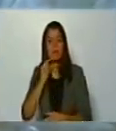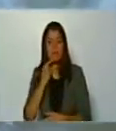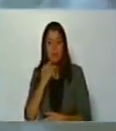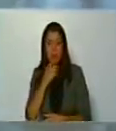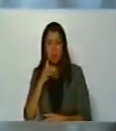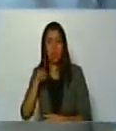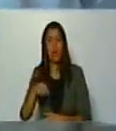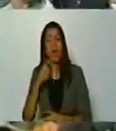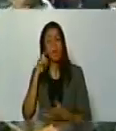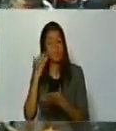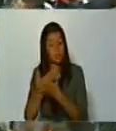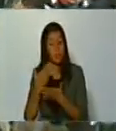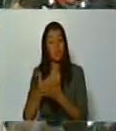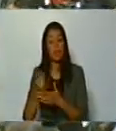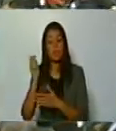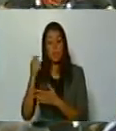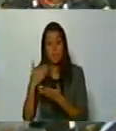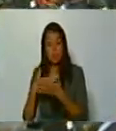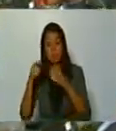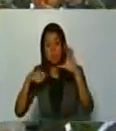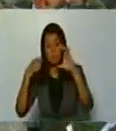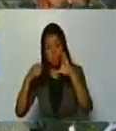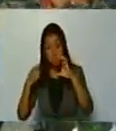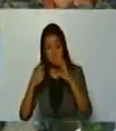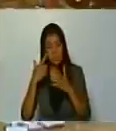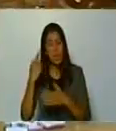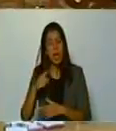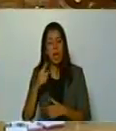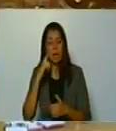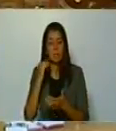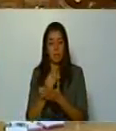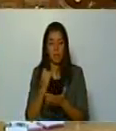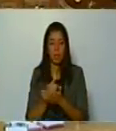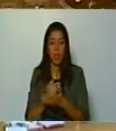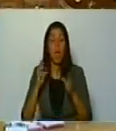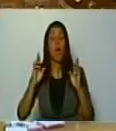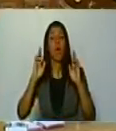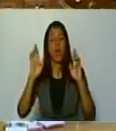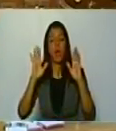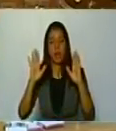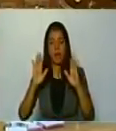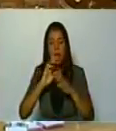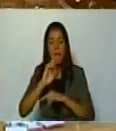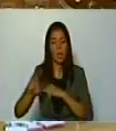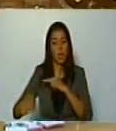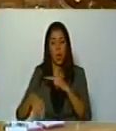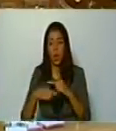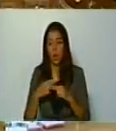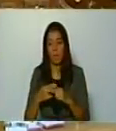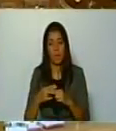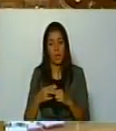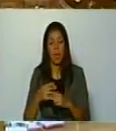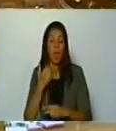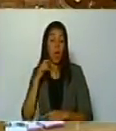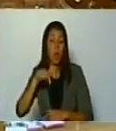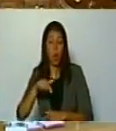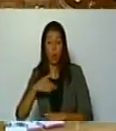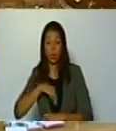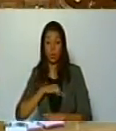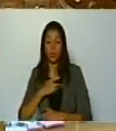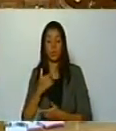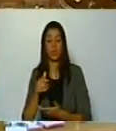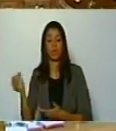en los testimonios que ha recabado el Ministerio Público. Ojalá estos hechos que hoy estamos aquí presentando